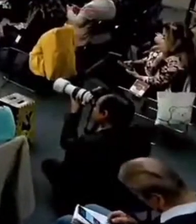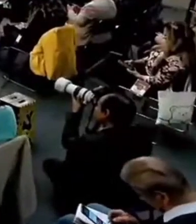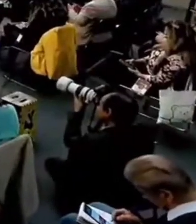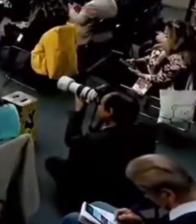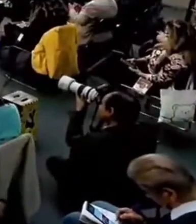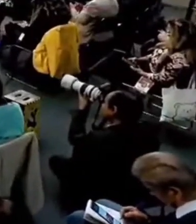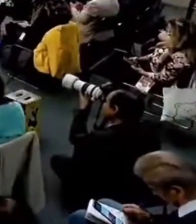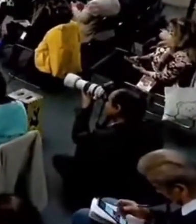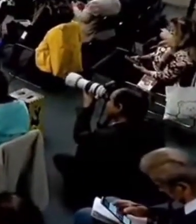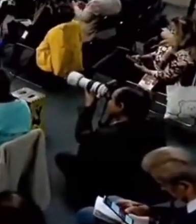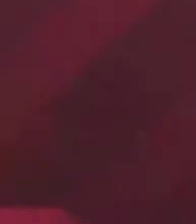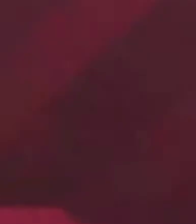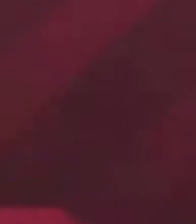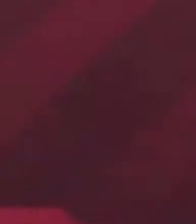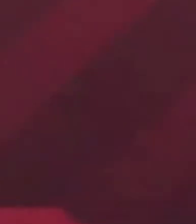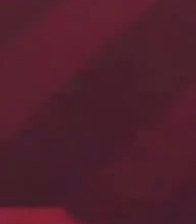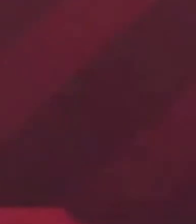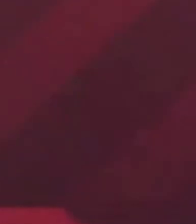porque nosotros